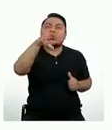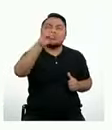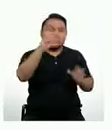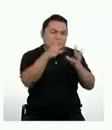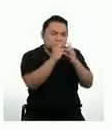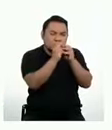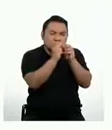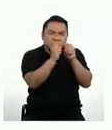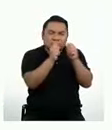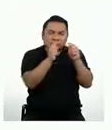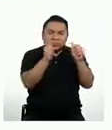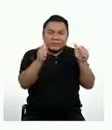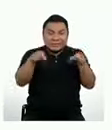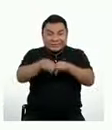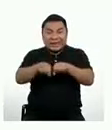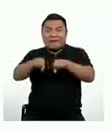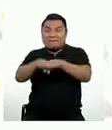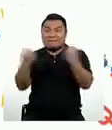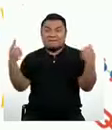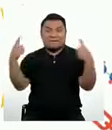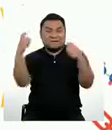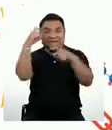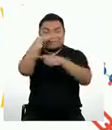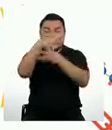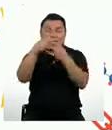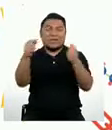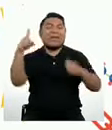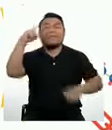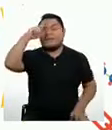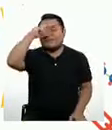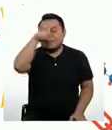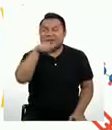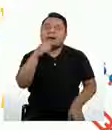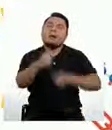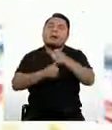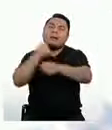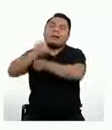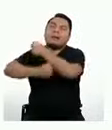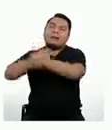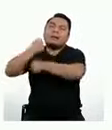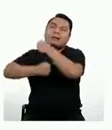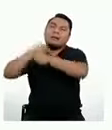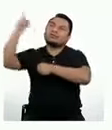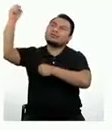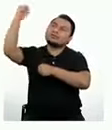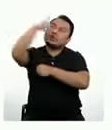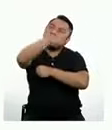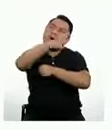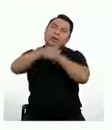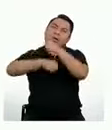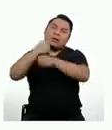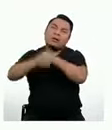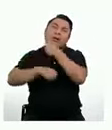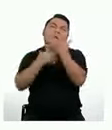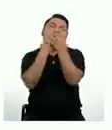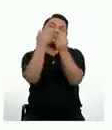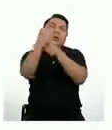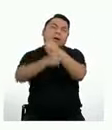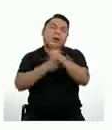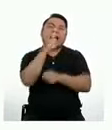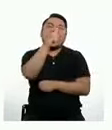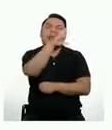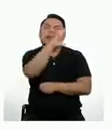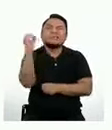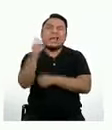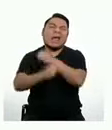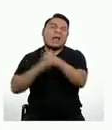son difíciles de romper y para que esto ocurra tiene que pasar mucho tiempo. Tienen que pasar cientos de años para que